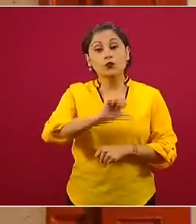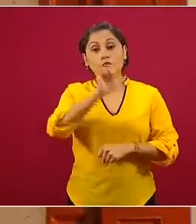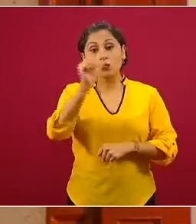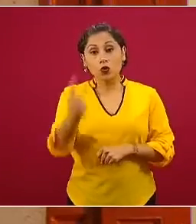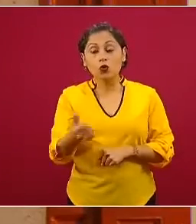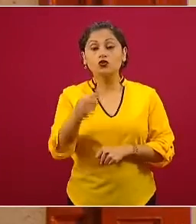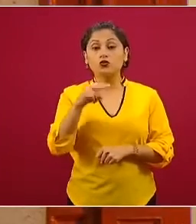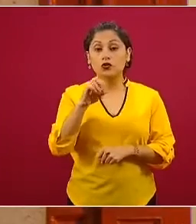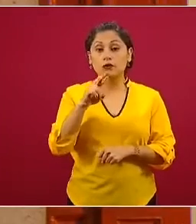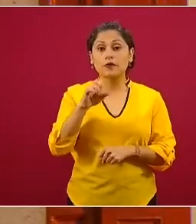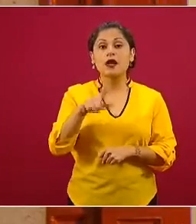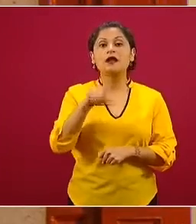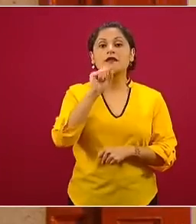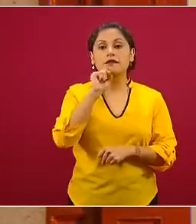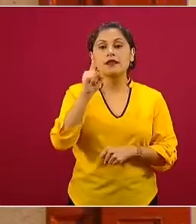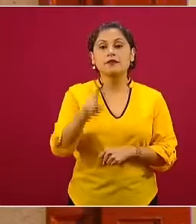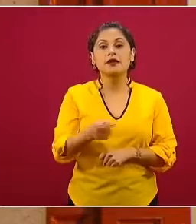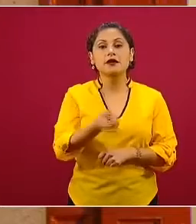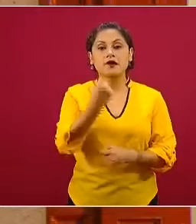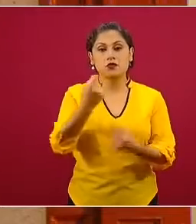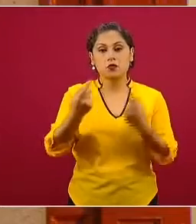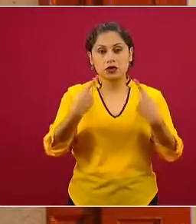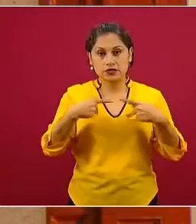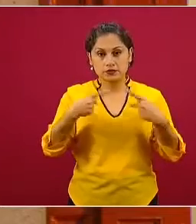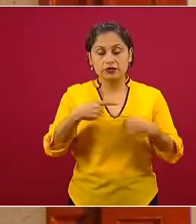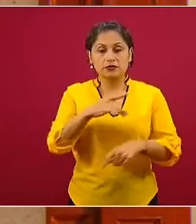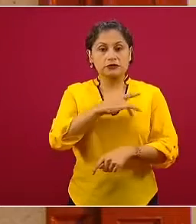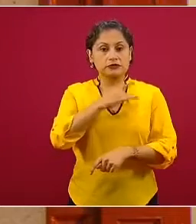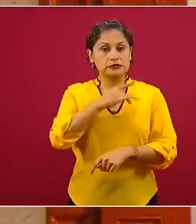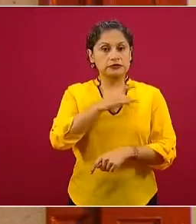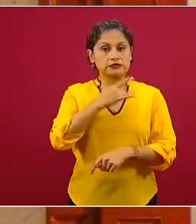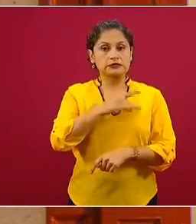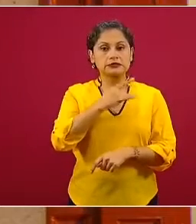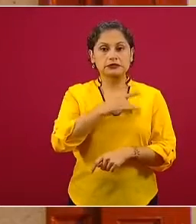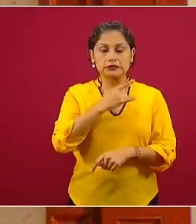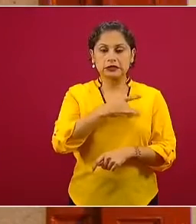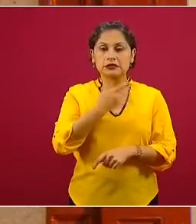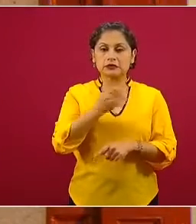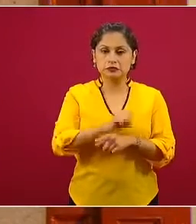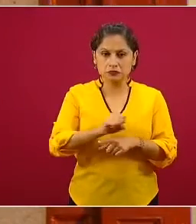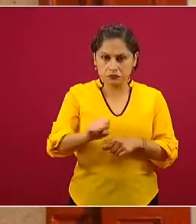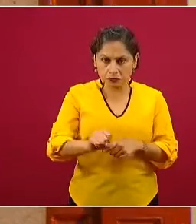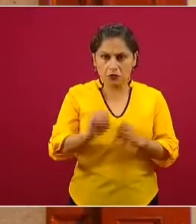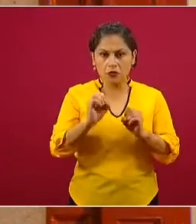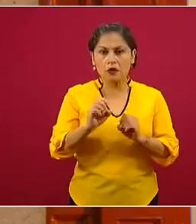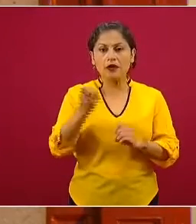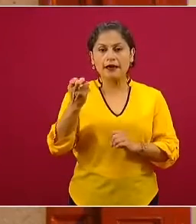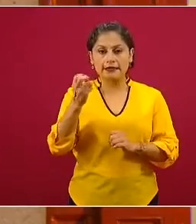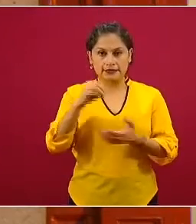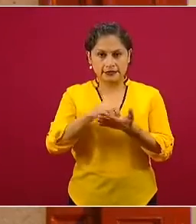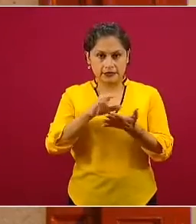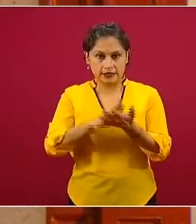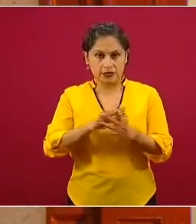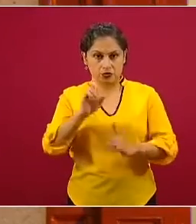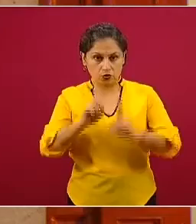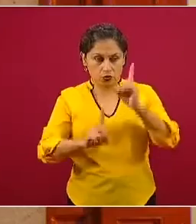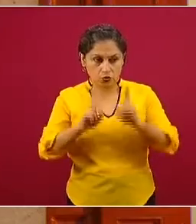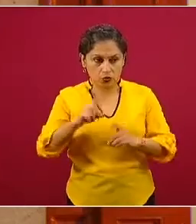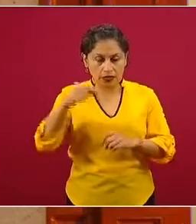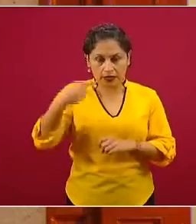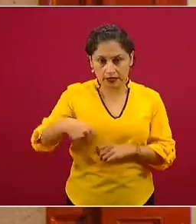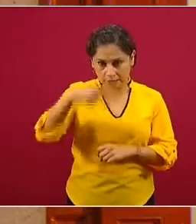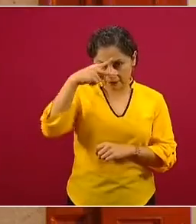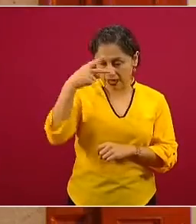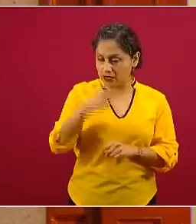la sintomatología, que a su vez es parte de nuestra definición operacional de caso sospechoso también en México, Y